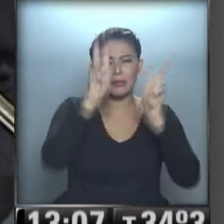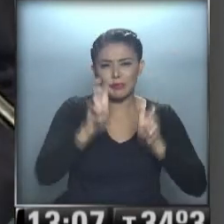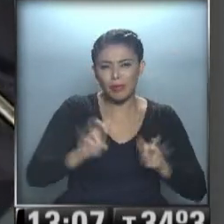tiempo